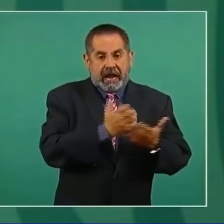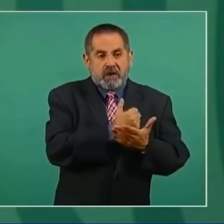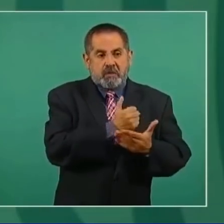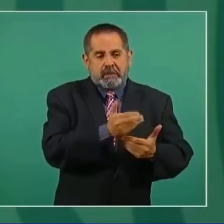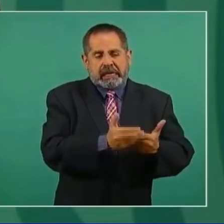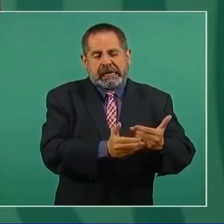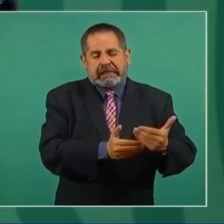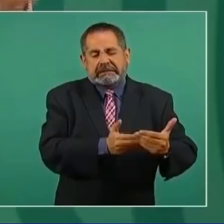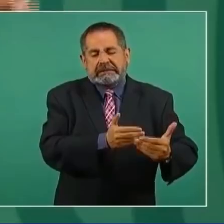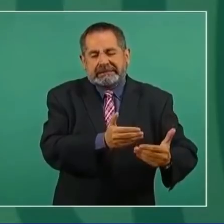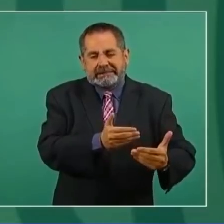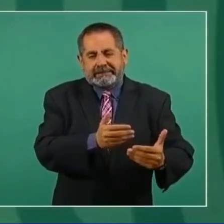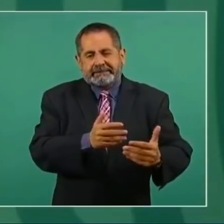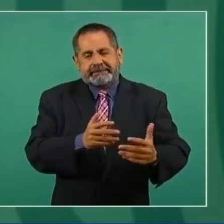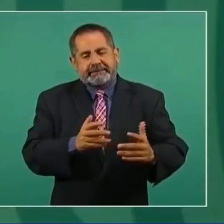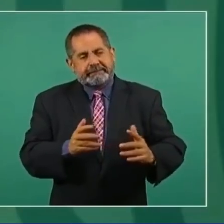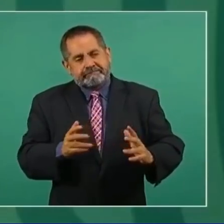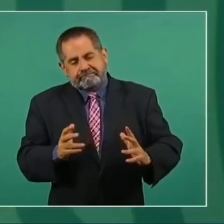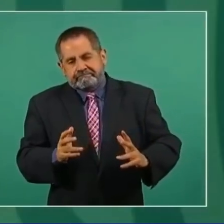Por eso